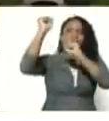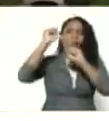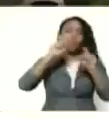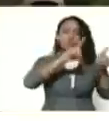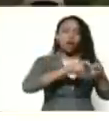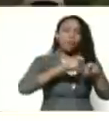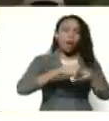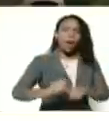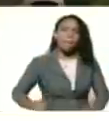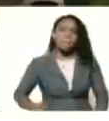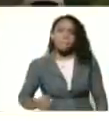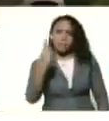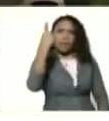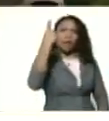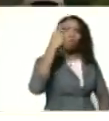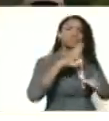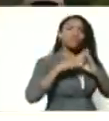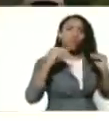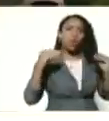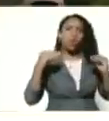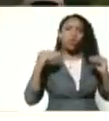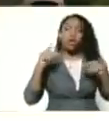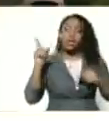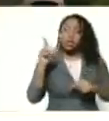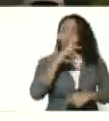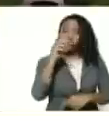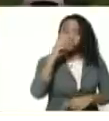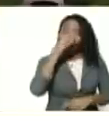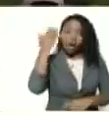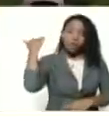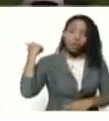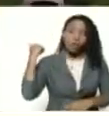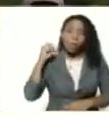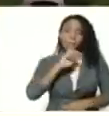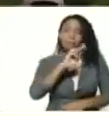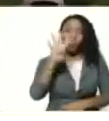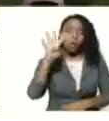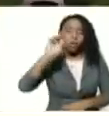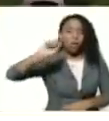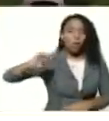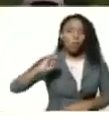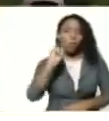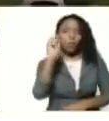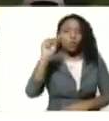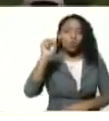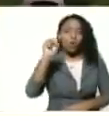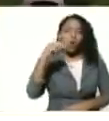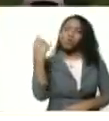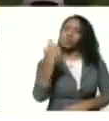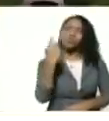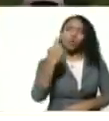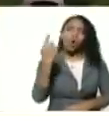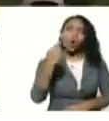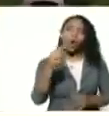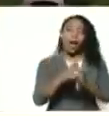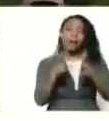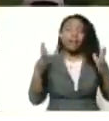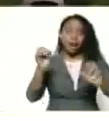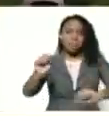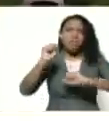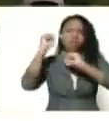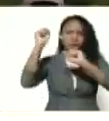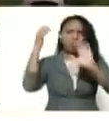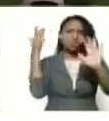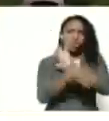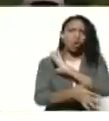era el primero en todo. Y hace 200 años, el 24 de junio, no solo tuvimos la gran victoria